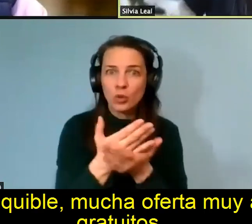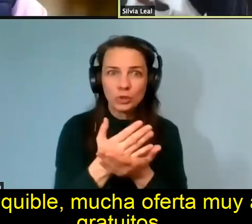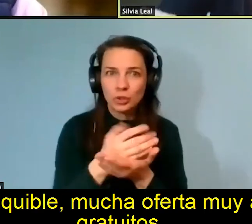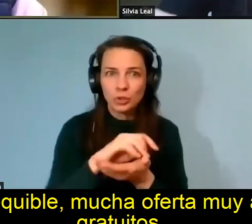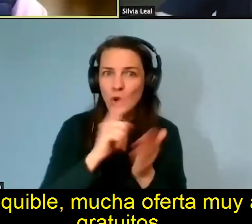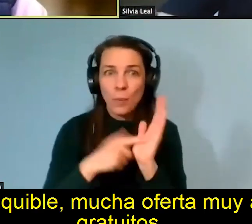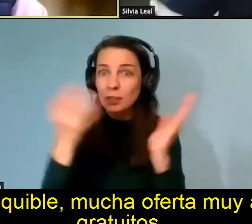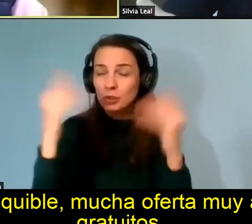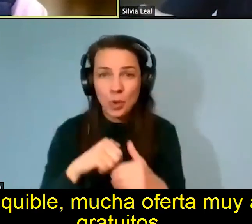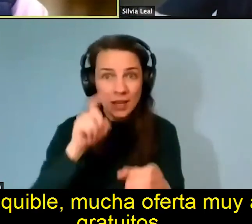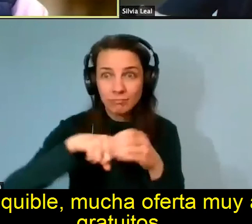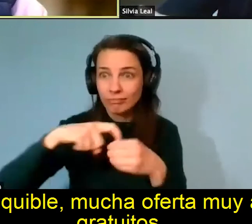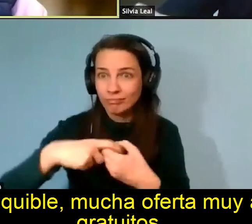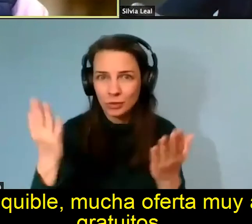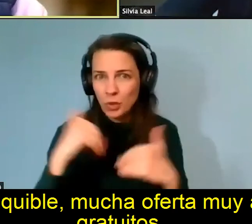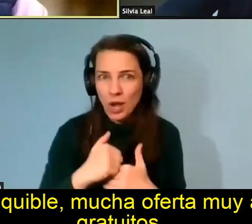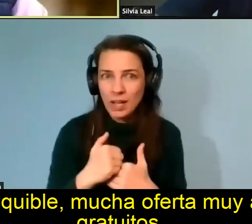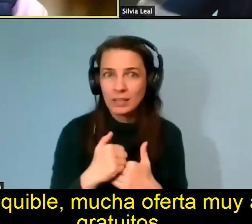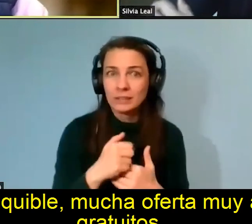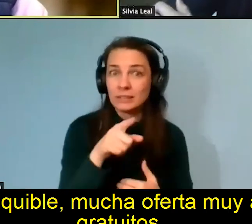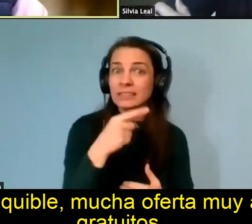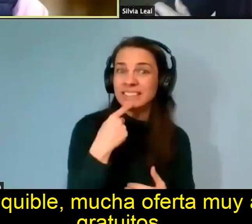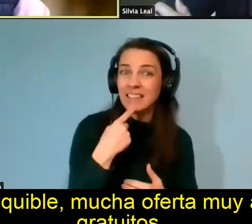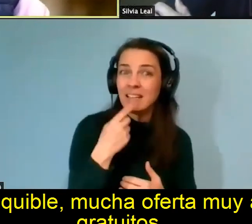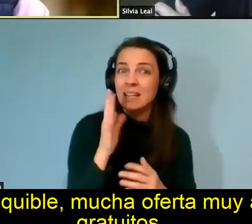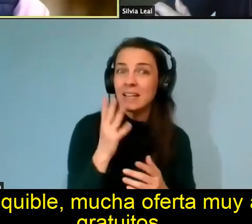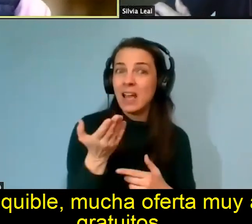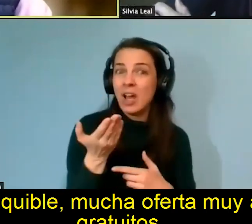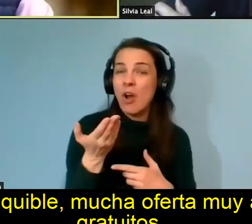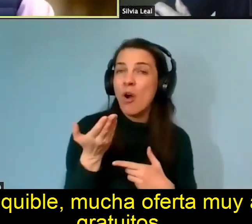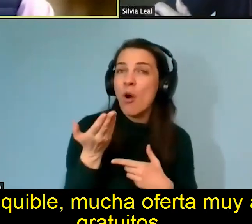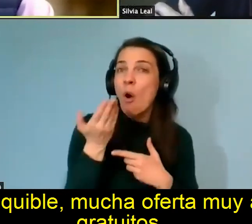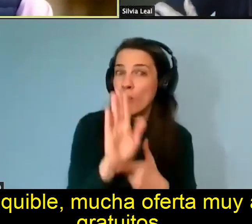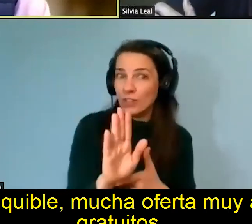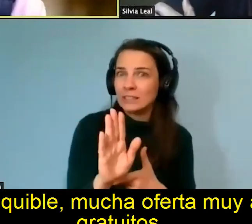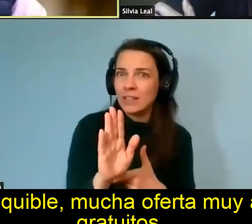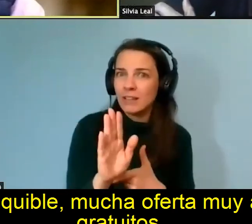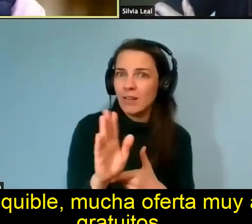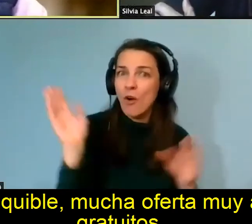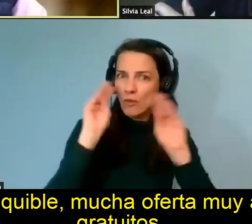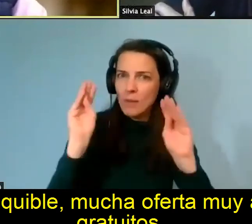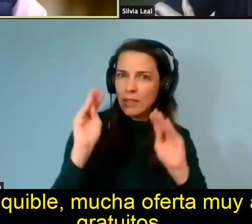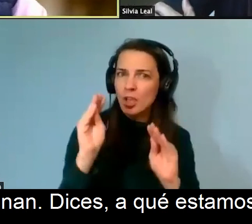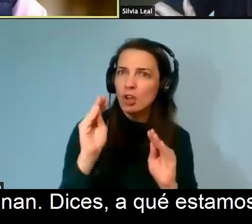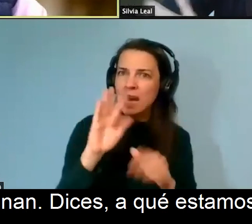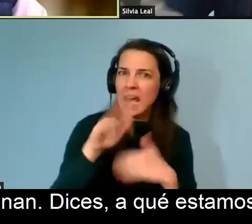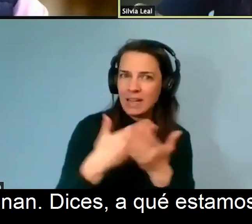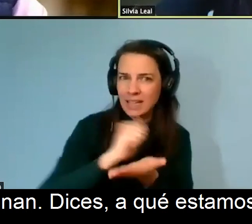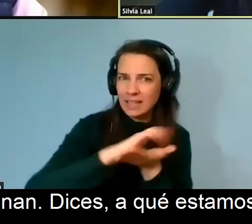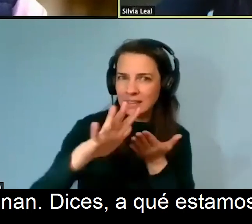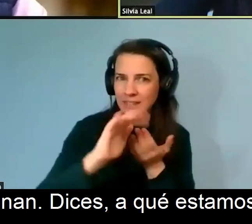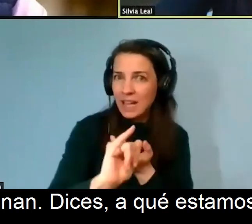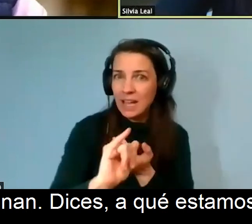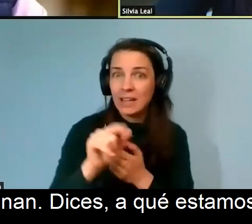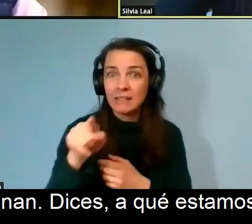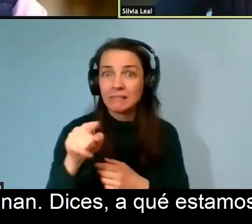dices, un curso de calidad. No sé si oferta formativa asequible, mucha oferta, muy, muy asequible, muchos gratuitos. Y no